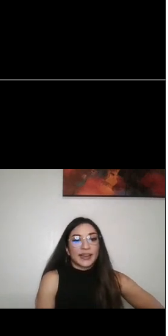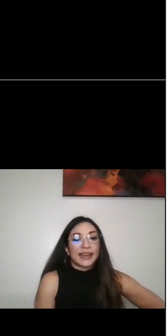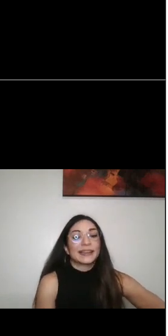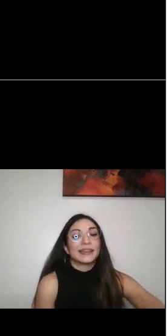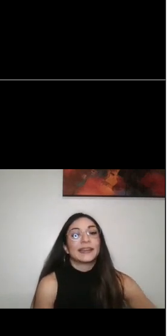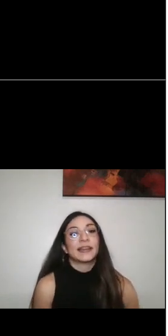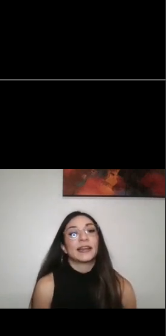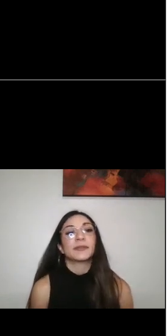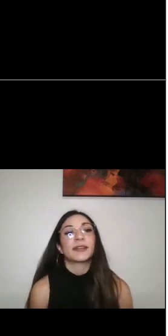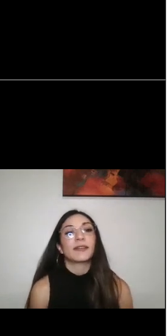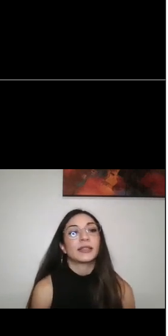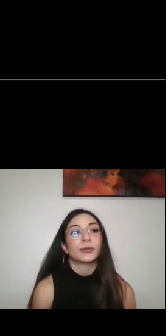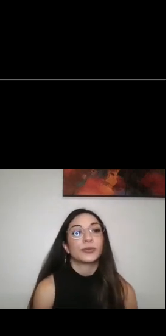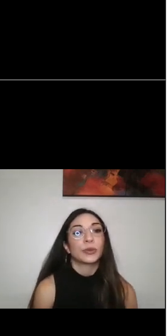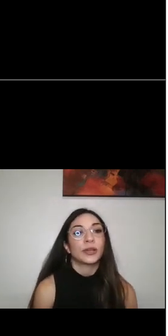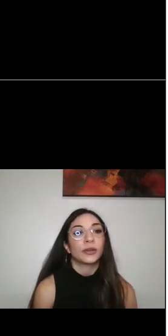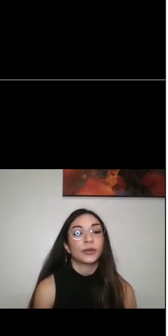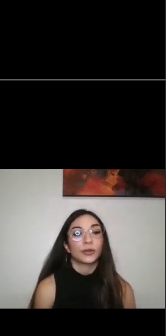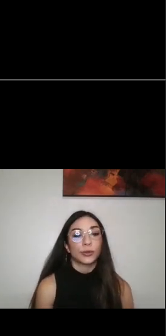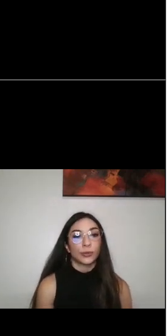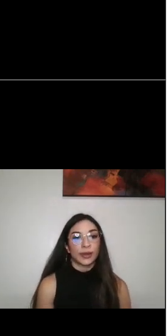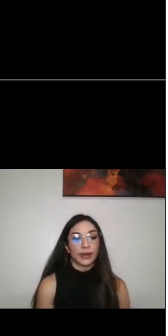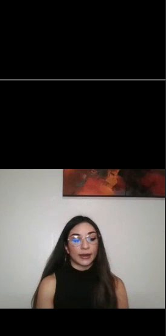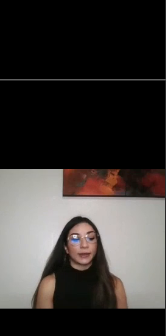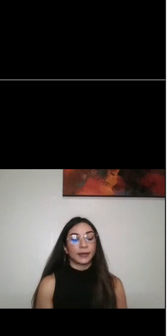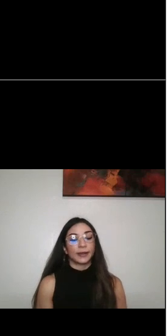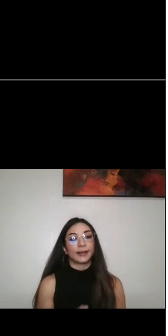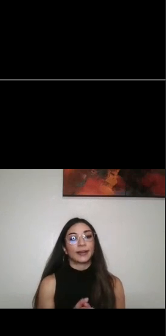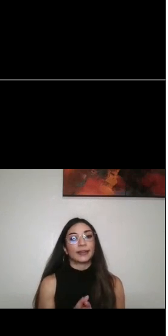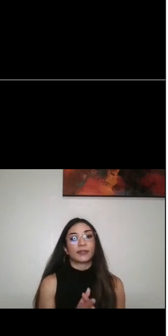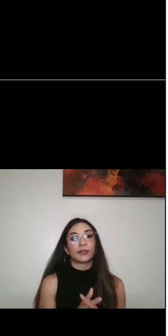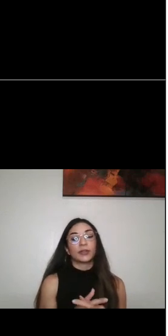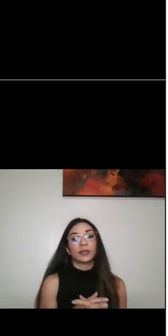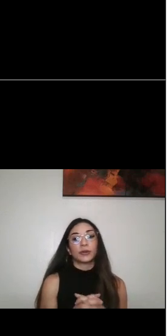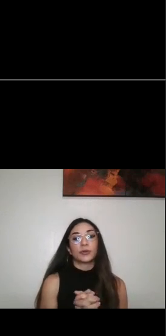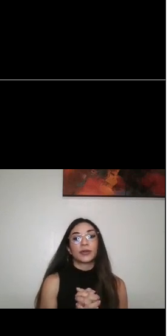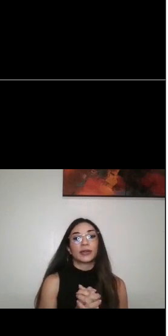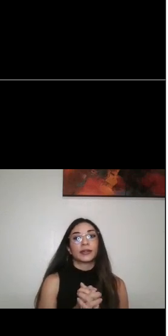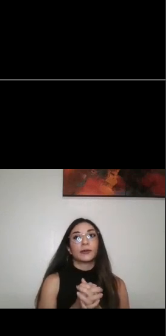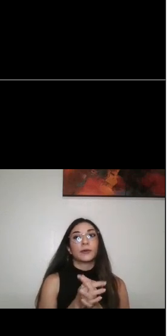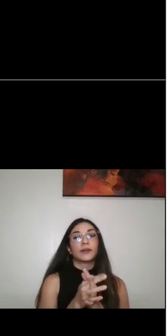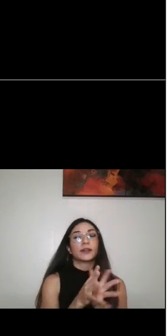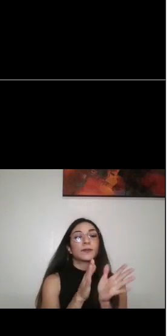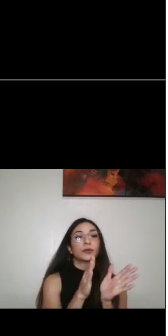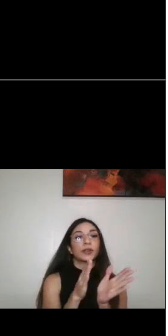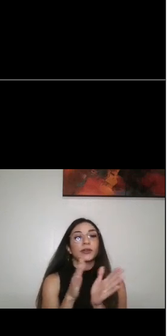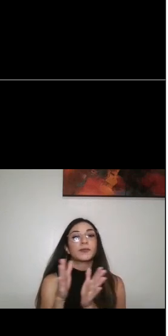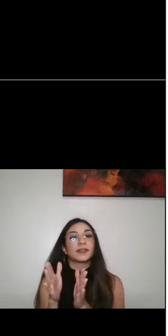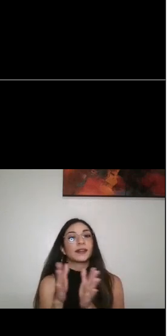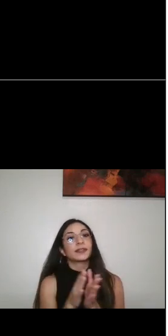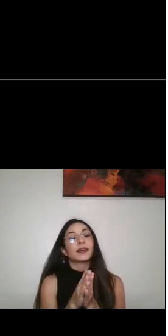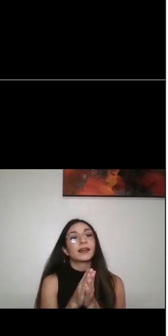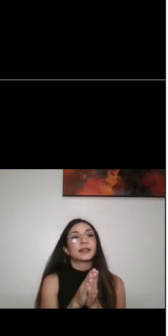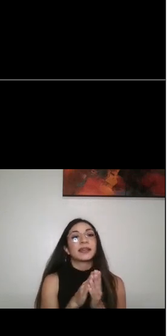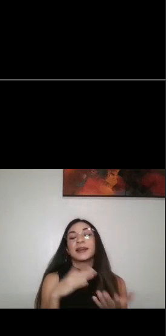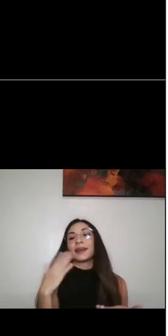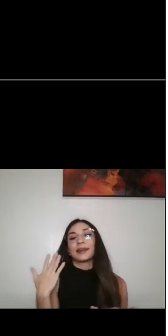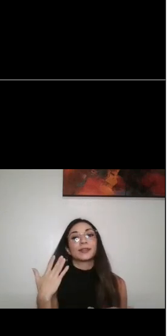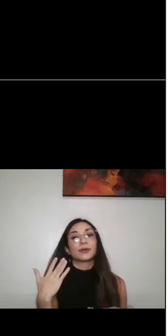Ok, aquí queríamos hablarles un poquito sobre el desarrollo auditivo y comunicativo, pero ya tomando en cuenta como ciertas